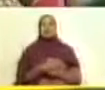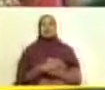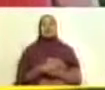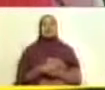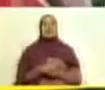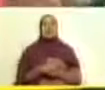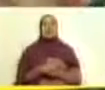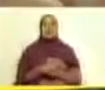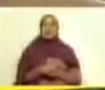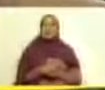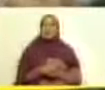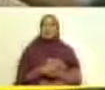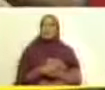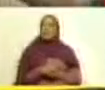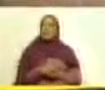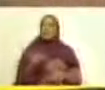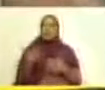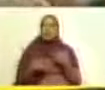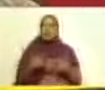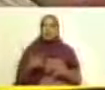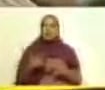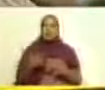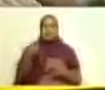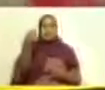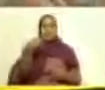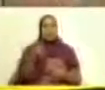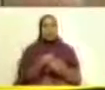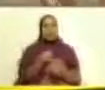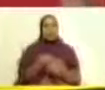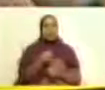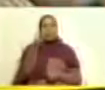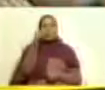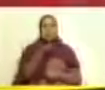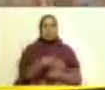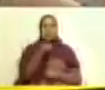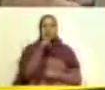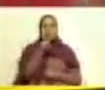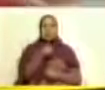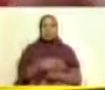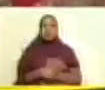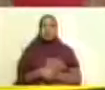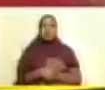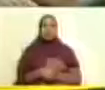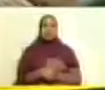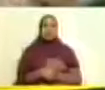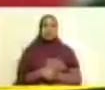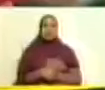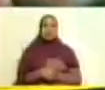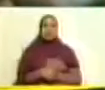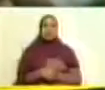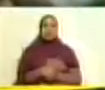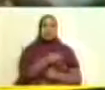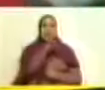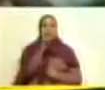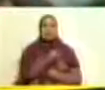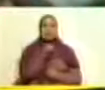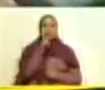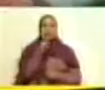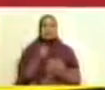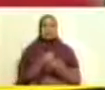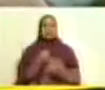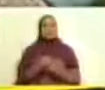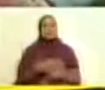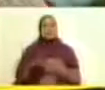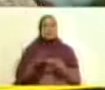ciudades puedan producir esta luz con la luz solar en un Maracaibo o en un Zulia donde no, donde hasta